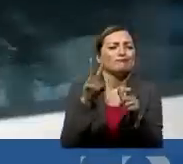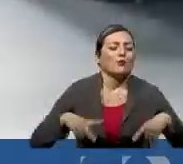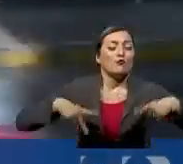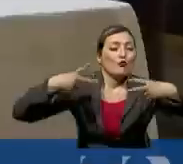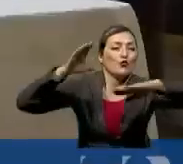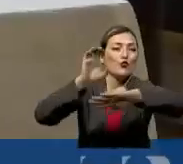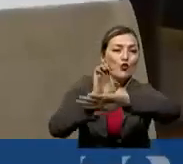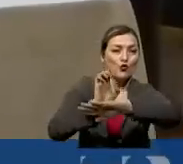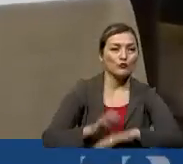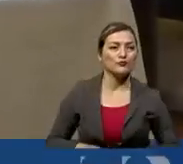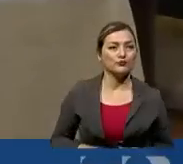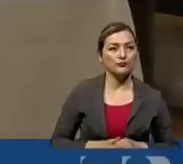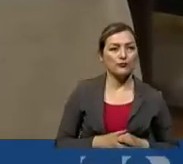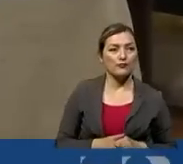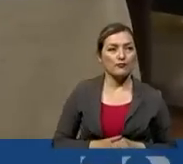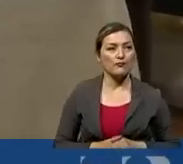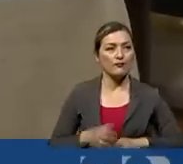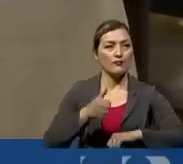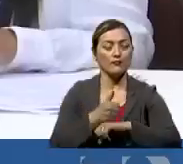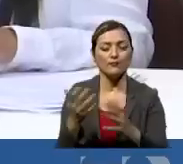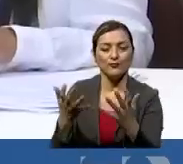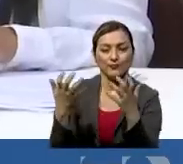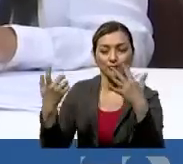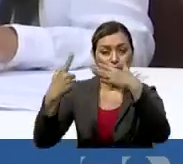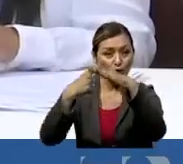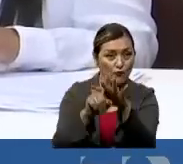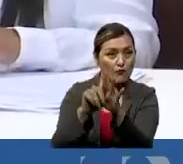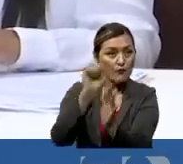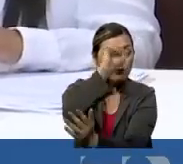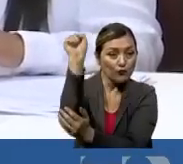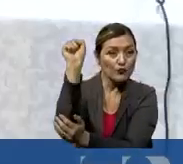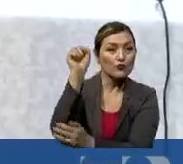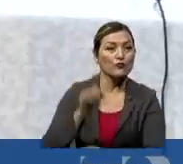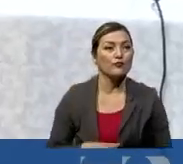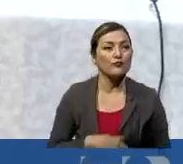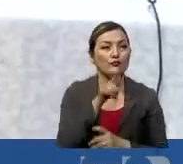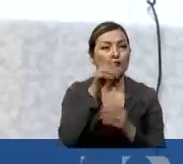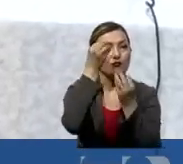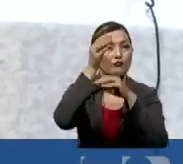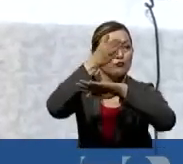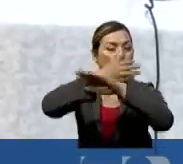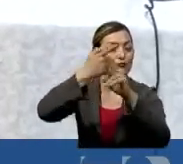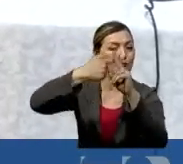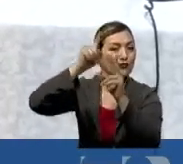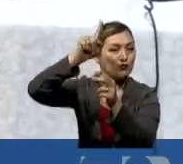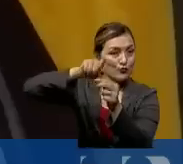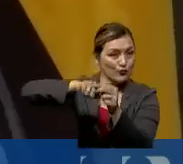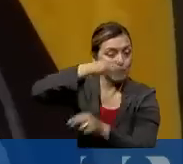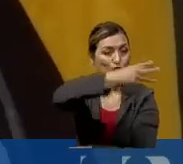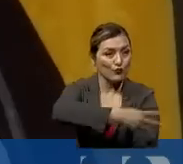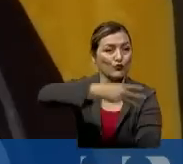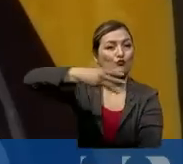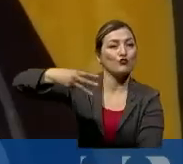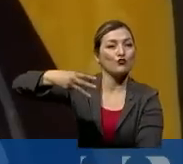en Ecuador. Pero además, según las autoridades, quieren su inclusión con todos los derechos. Así lo anunciaron previo al inicio del registro migratorio.